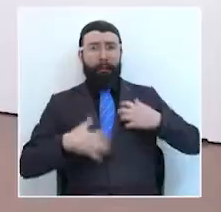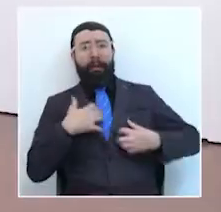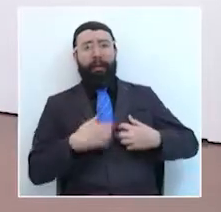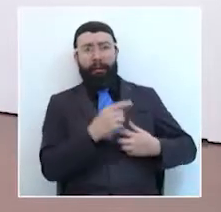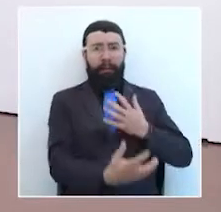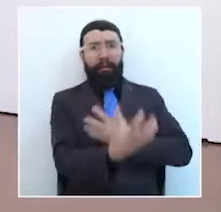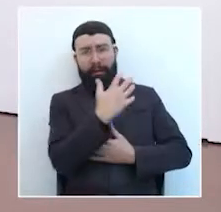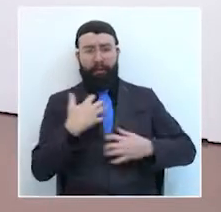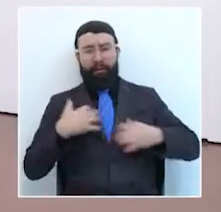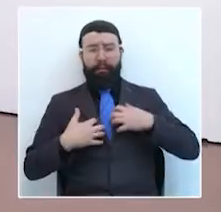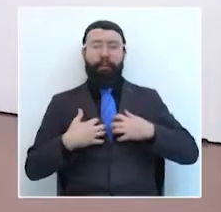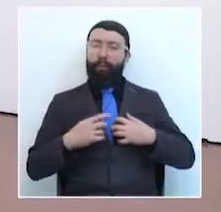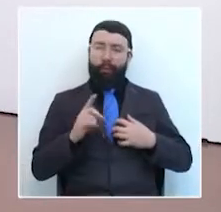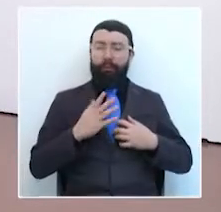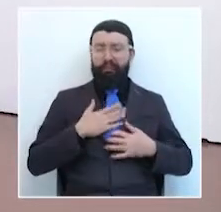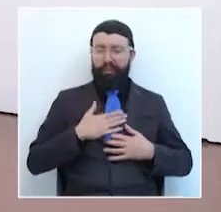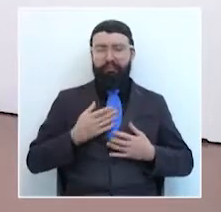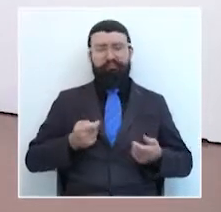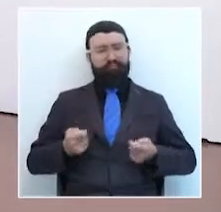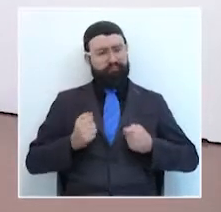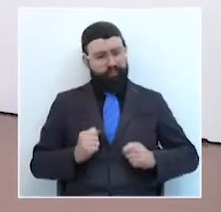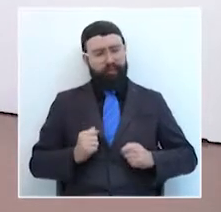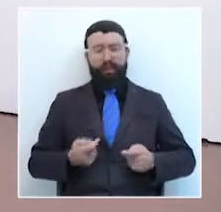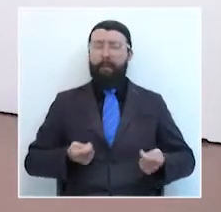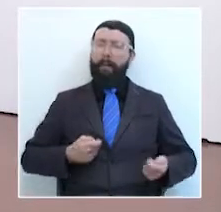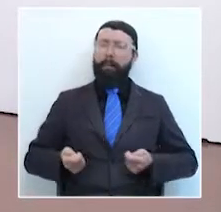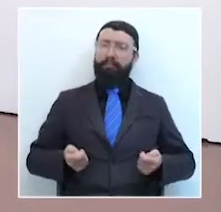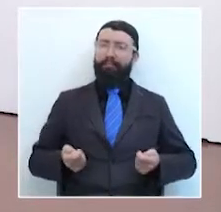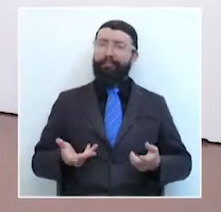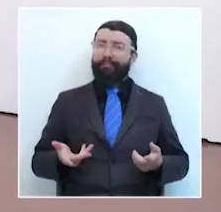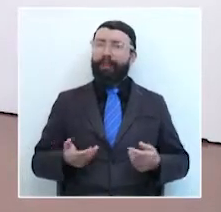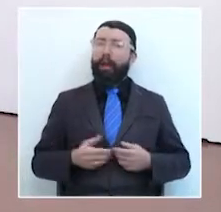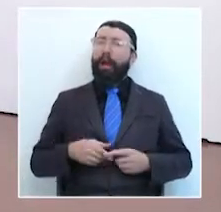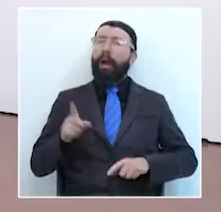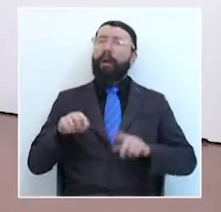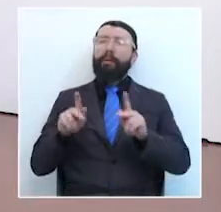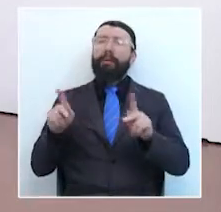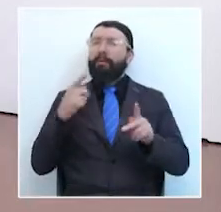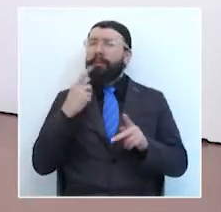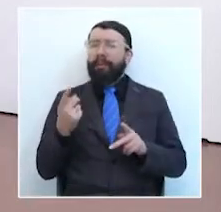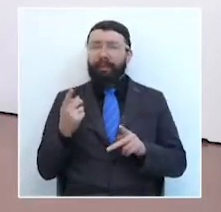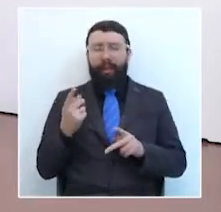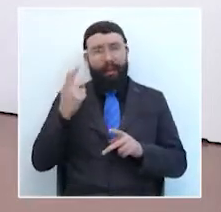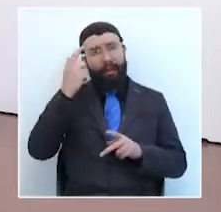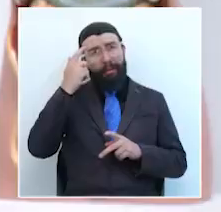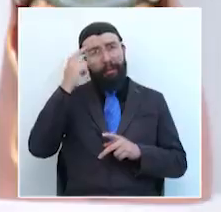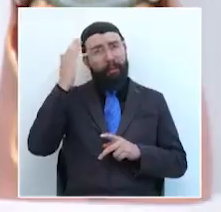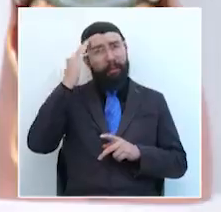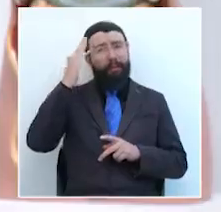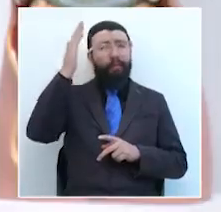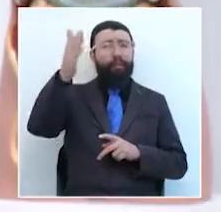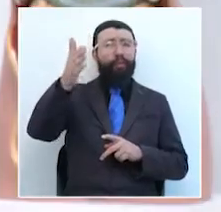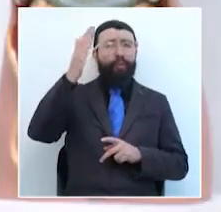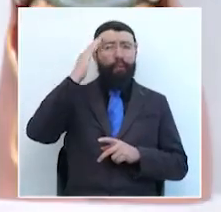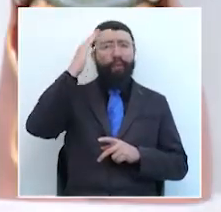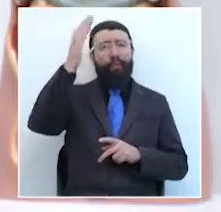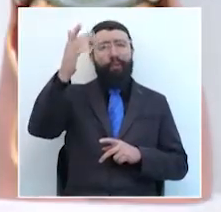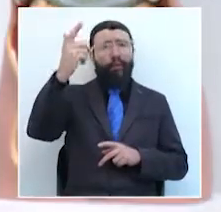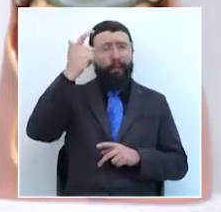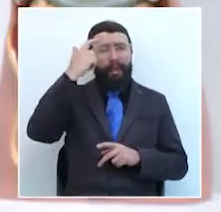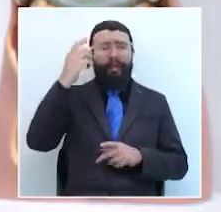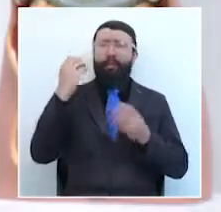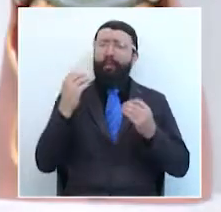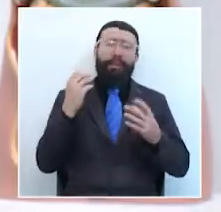tipo de pensamientos que tienen también cuando estamos pensando muchas personas tienden a pensar más en el futuro que son los que tienen comportamientos más